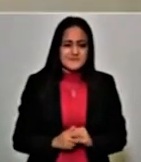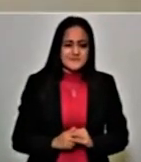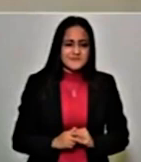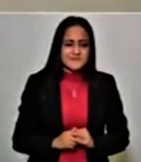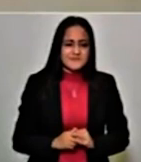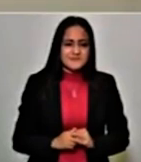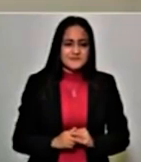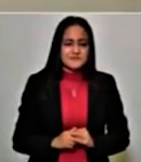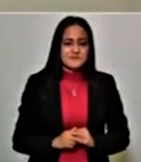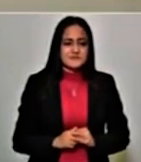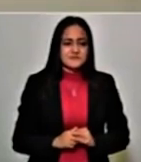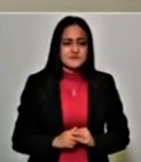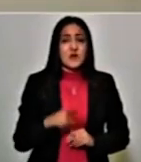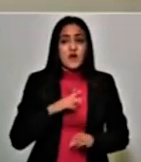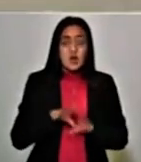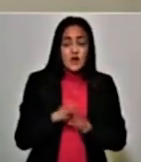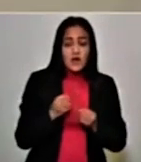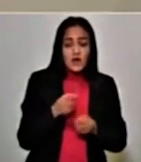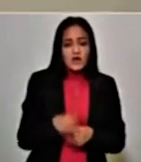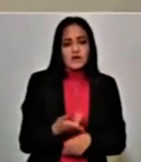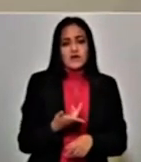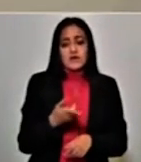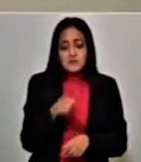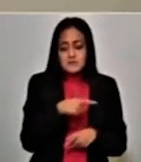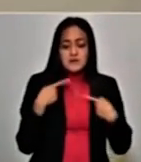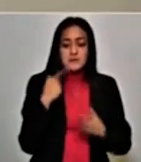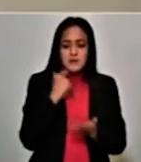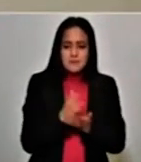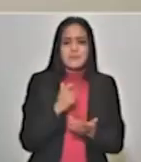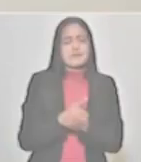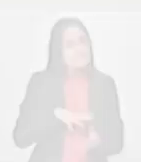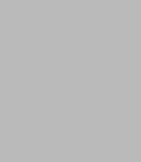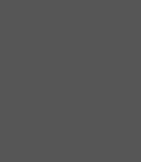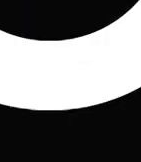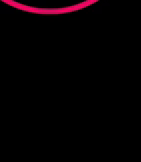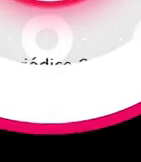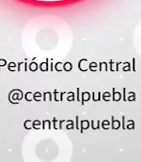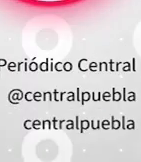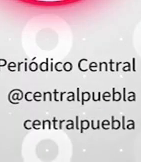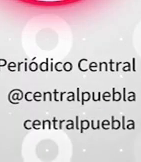a un Estado. Un inversionista arriesga y el Estado acompaña.